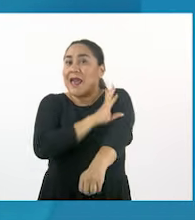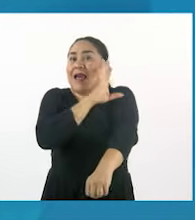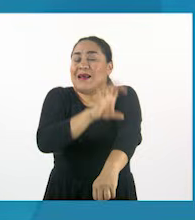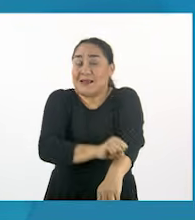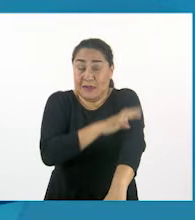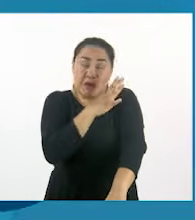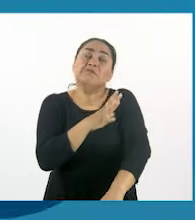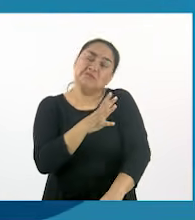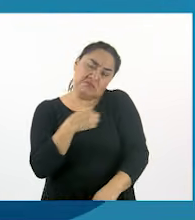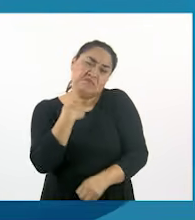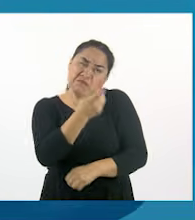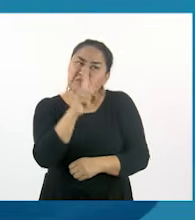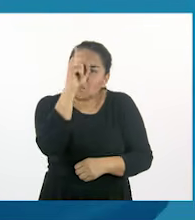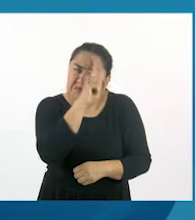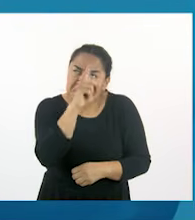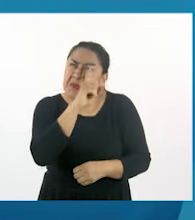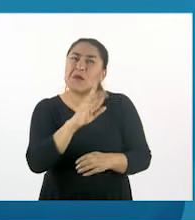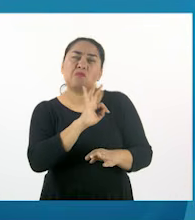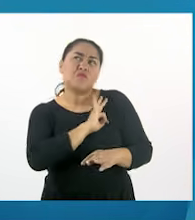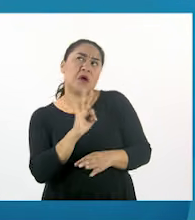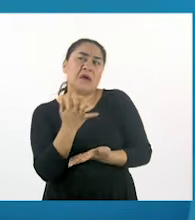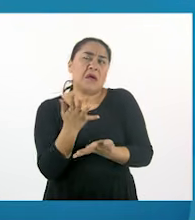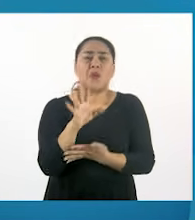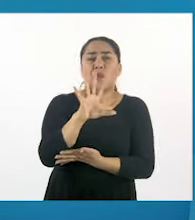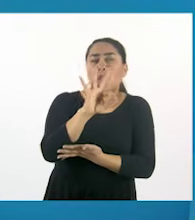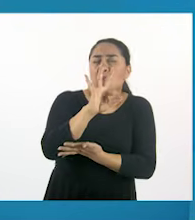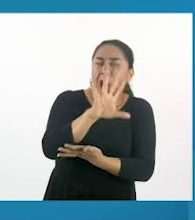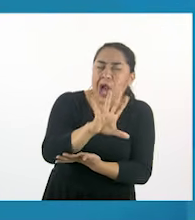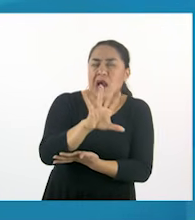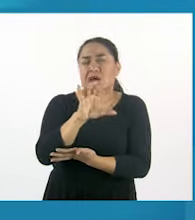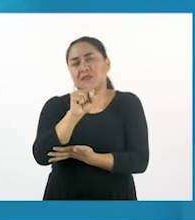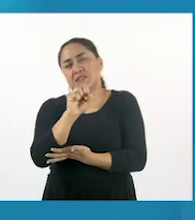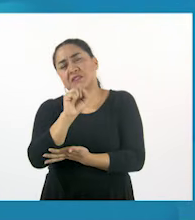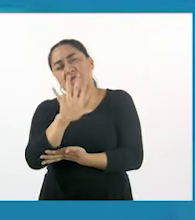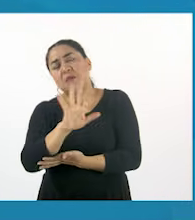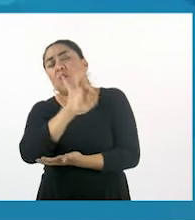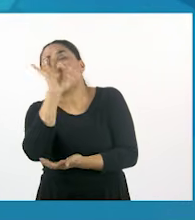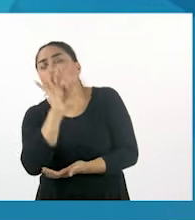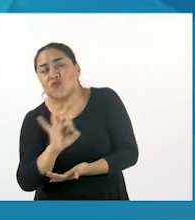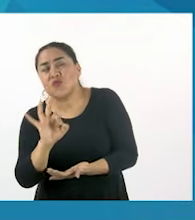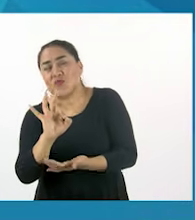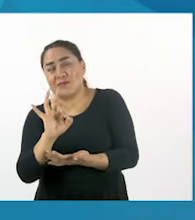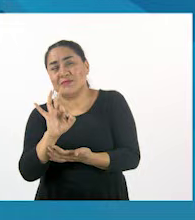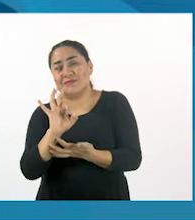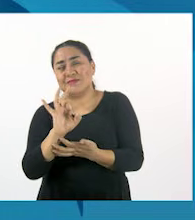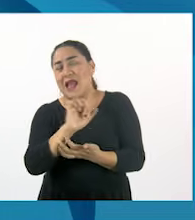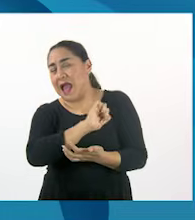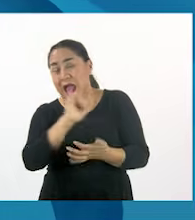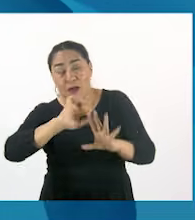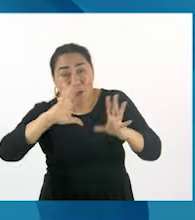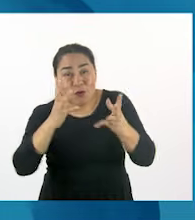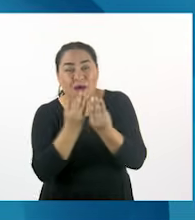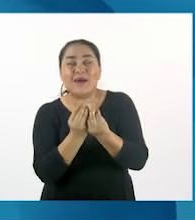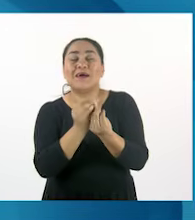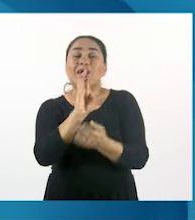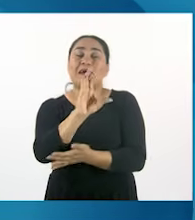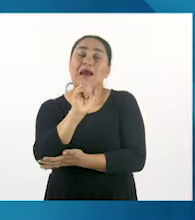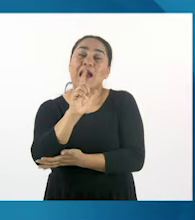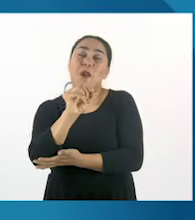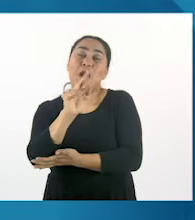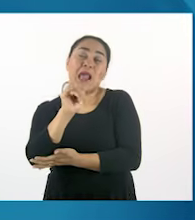recomienda consumir entre el 45 y 65% del total de las calorías diarias.